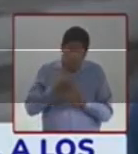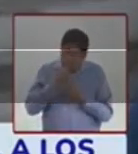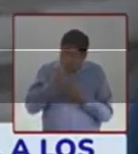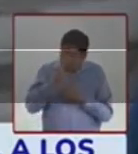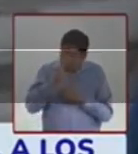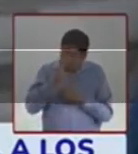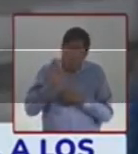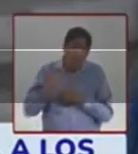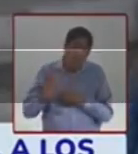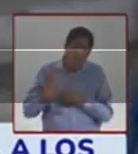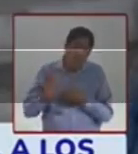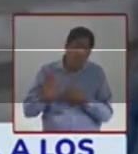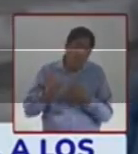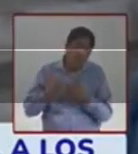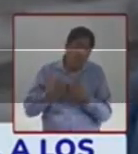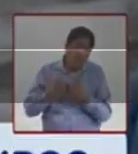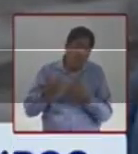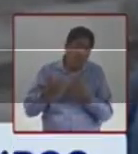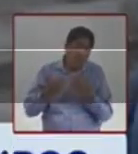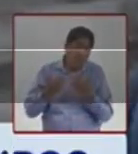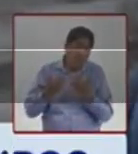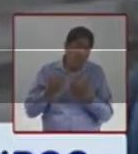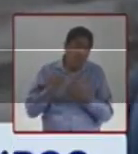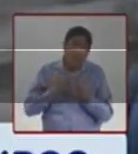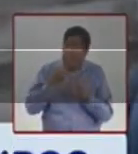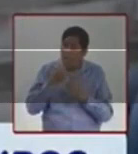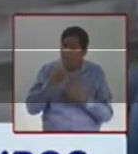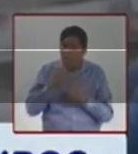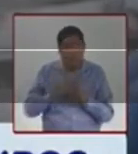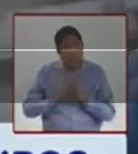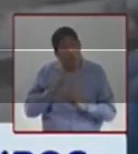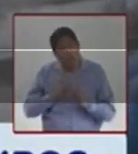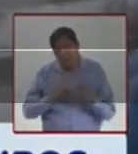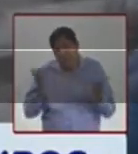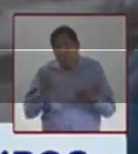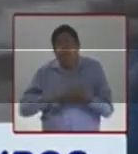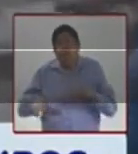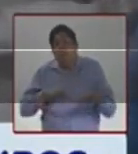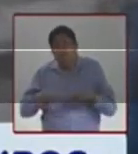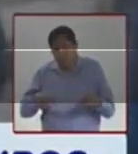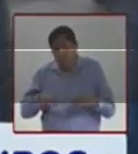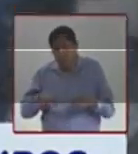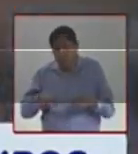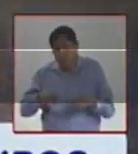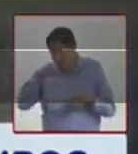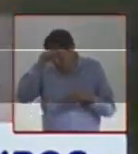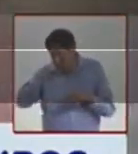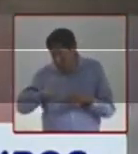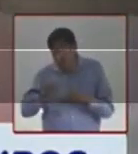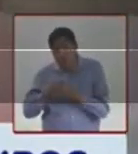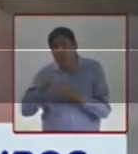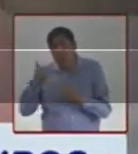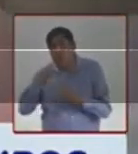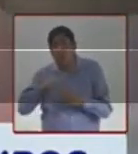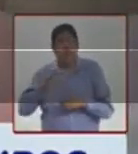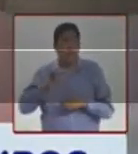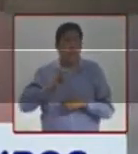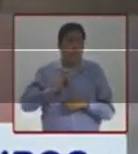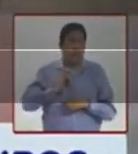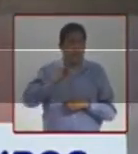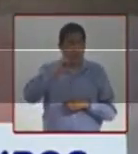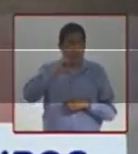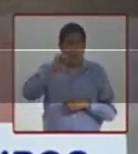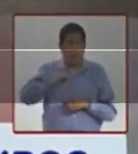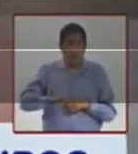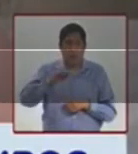que tu corteja tome alguna tableta, ¿no? Porque ¿qué vamos a hacer un niño con otro niño? ¿No? Tengo una niña de